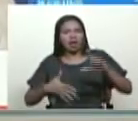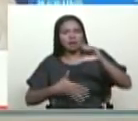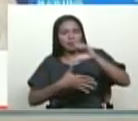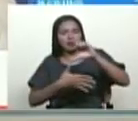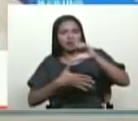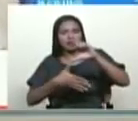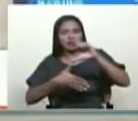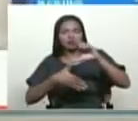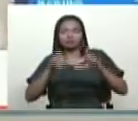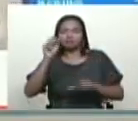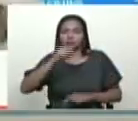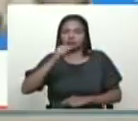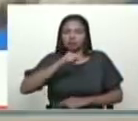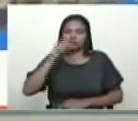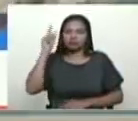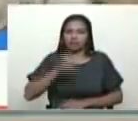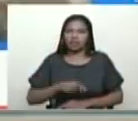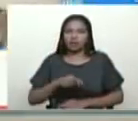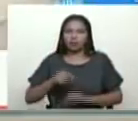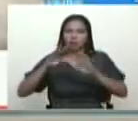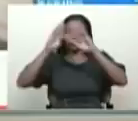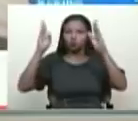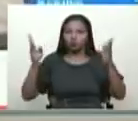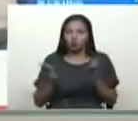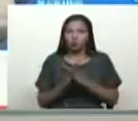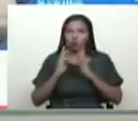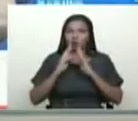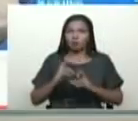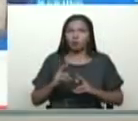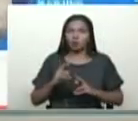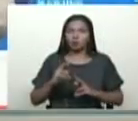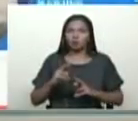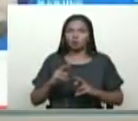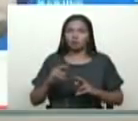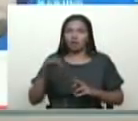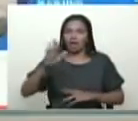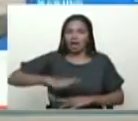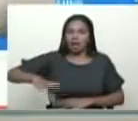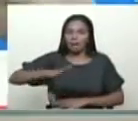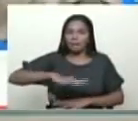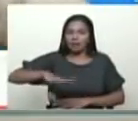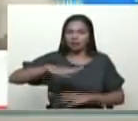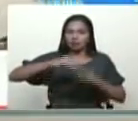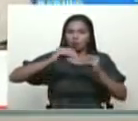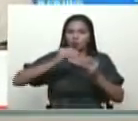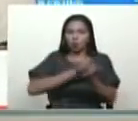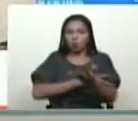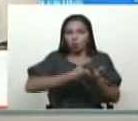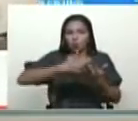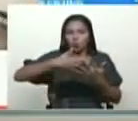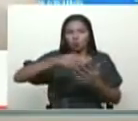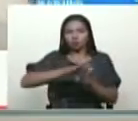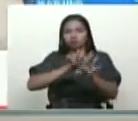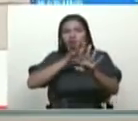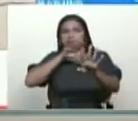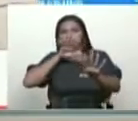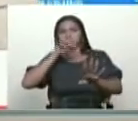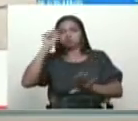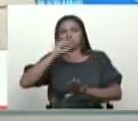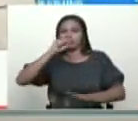Caribe, sí se debe. Todo el mundo contestaría en una plaza donde estaríamos millones, sí se debe.